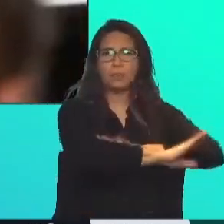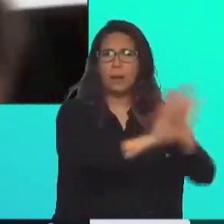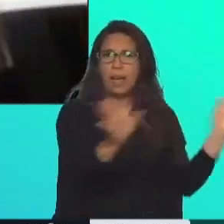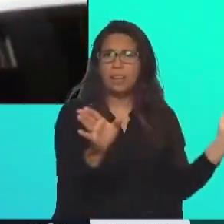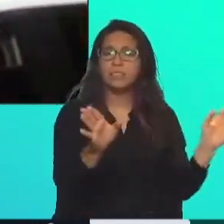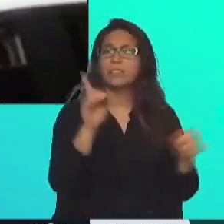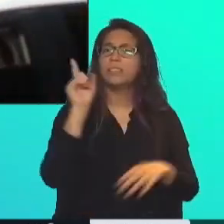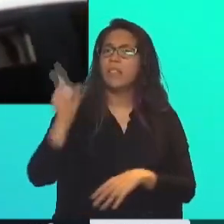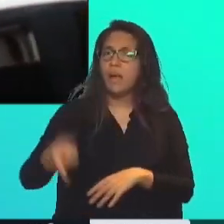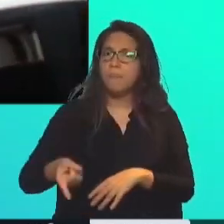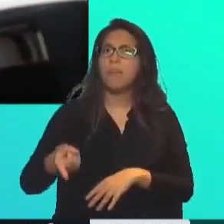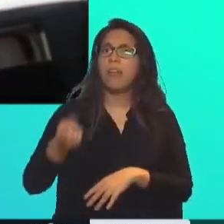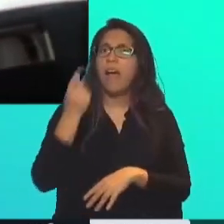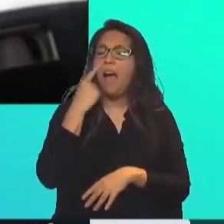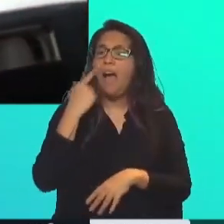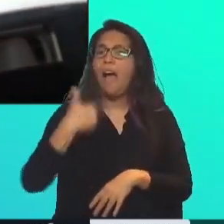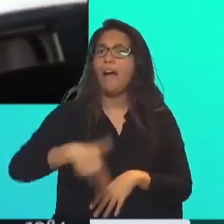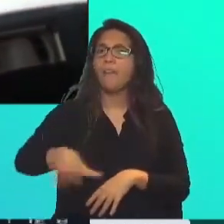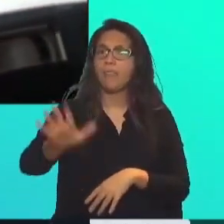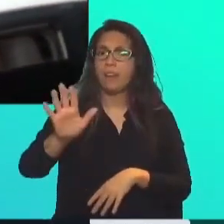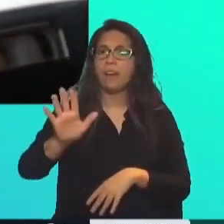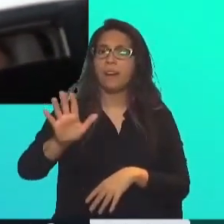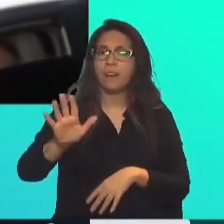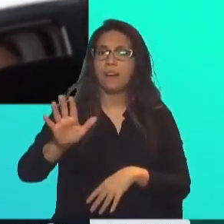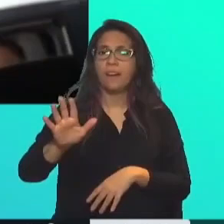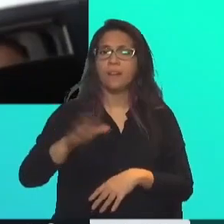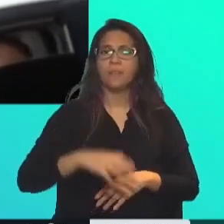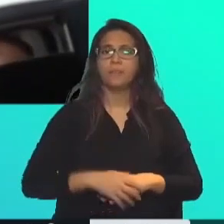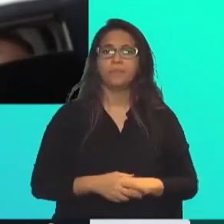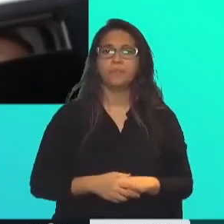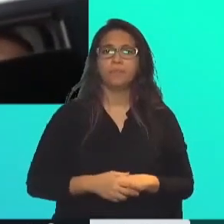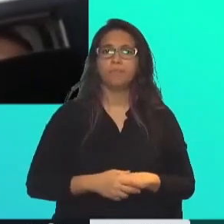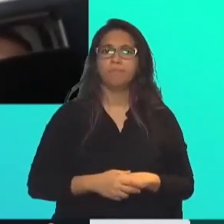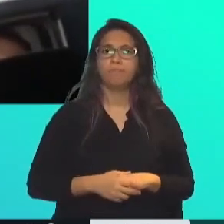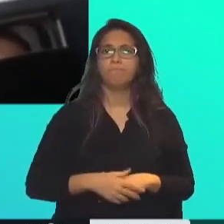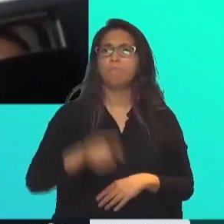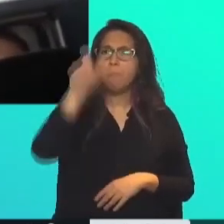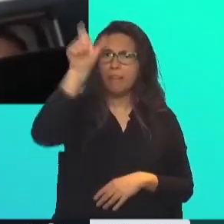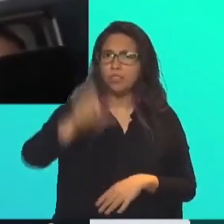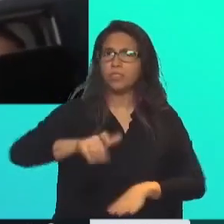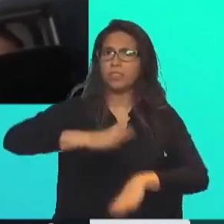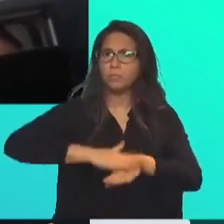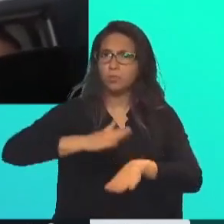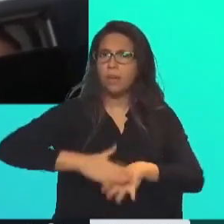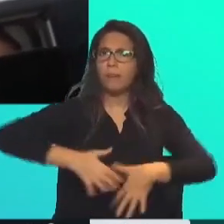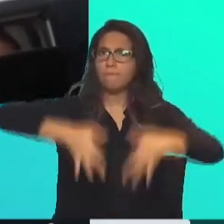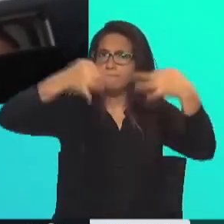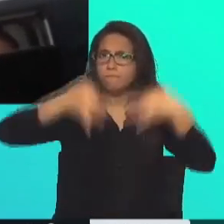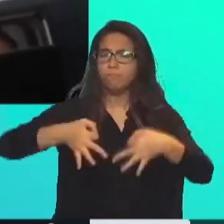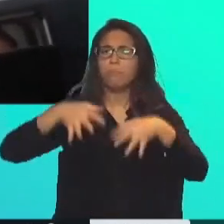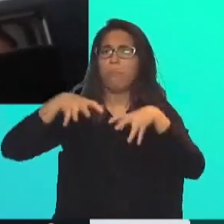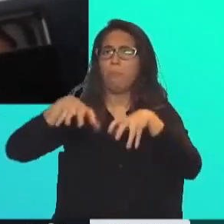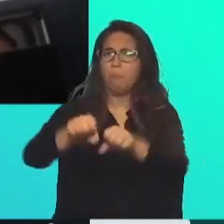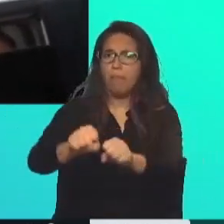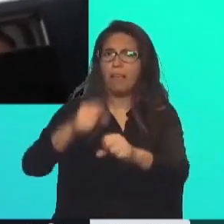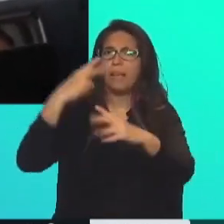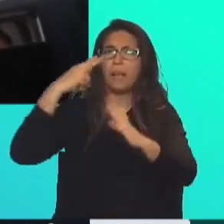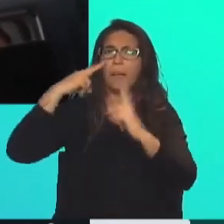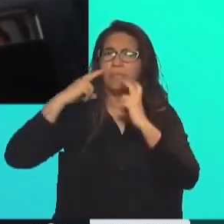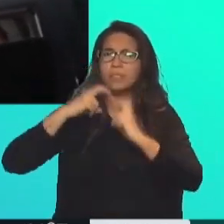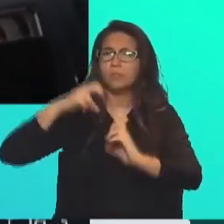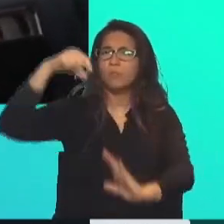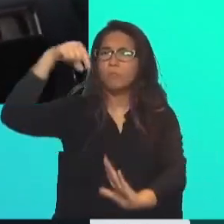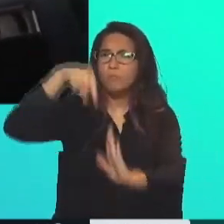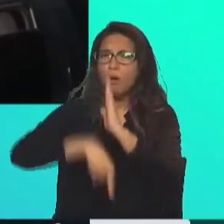también en el accionar de que se encuentre el responsable material y que se investigue